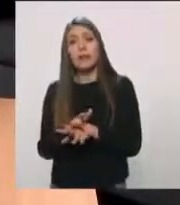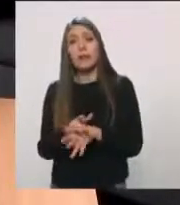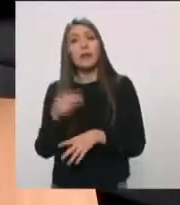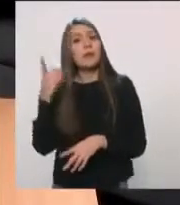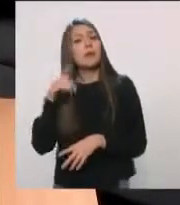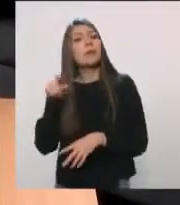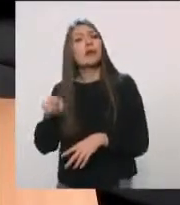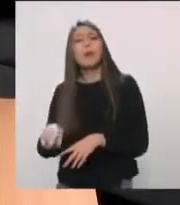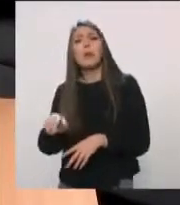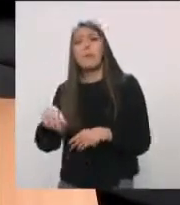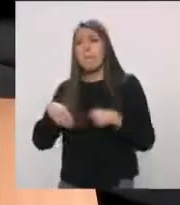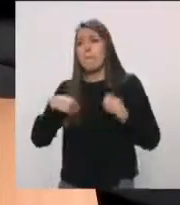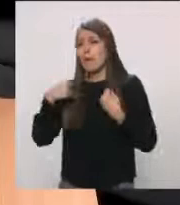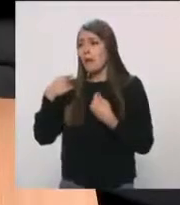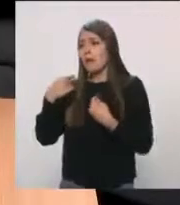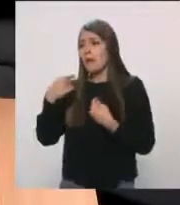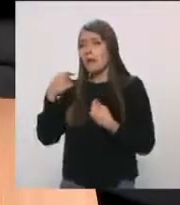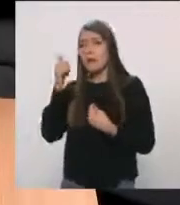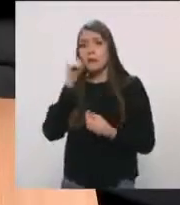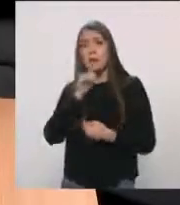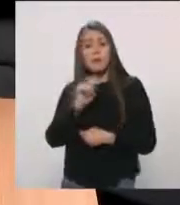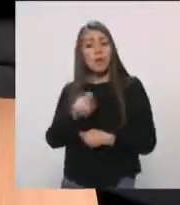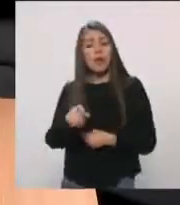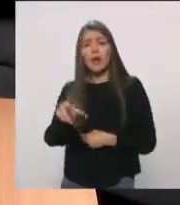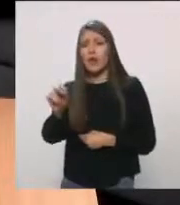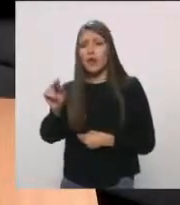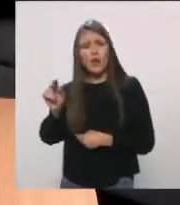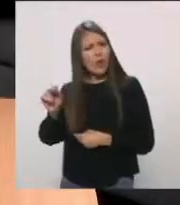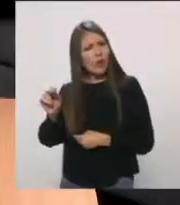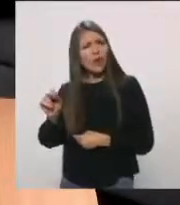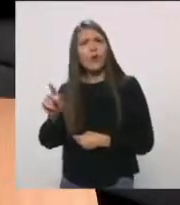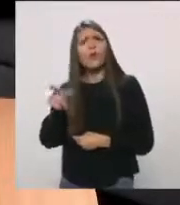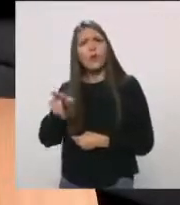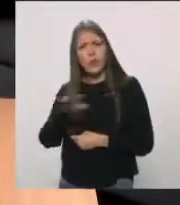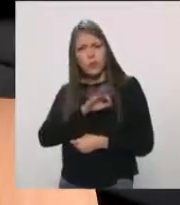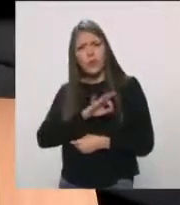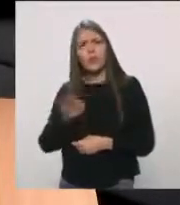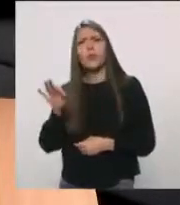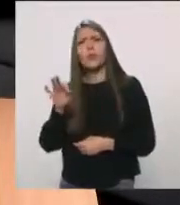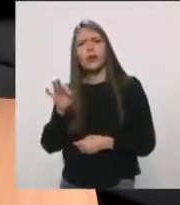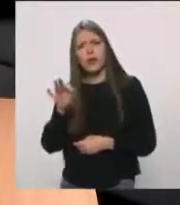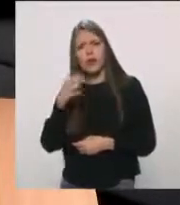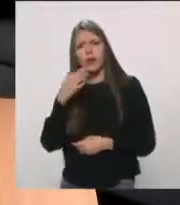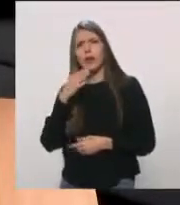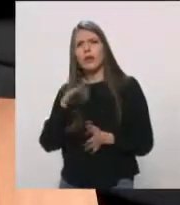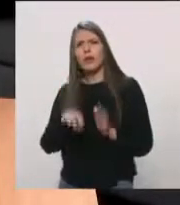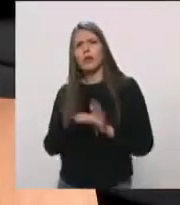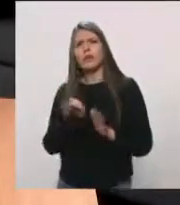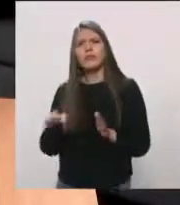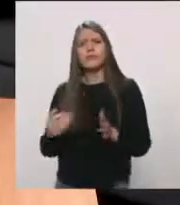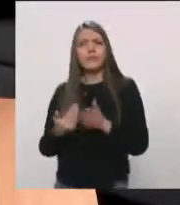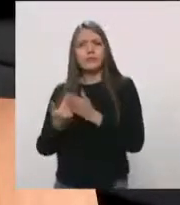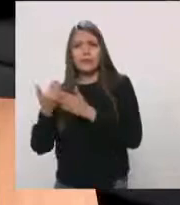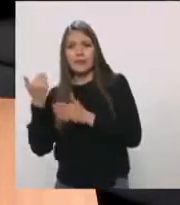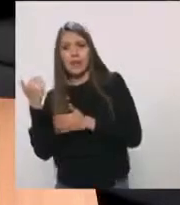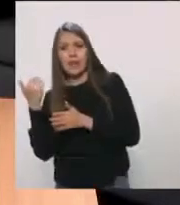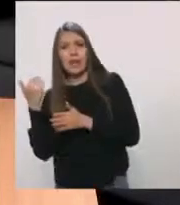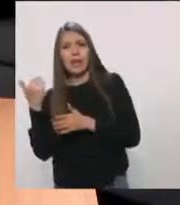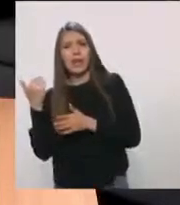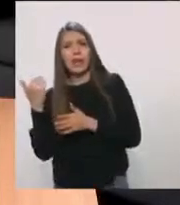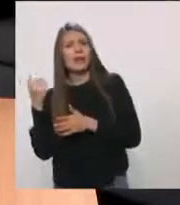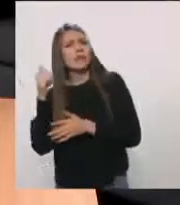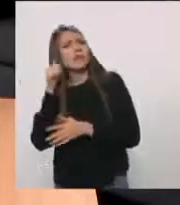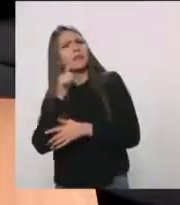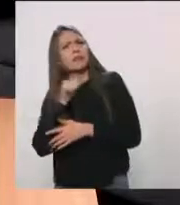nunca será lo mismo, no significa que no sea una buena vida, porque si nos ponemos a ver la historia, pues siempre está